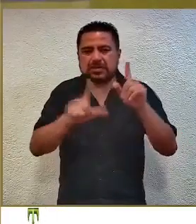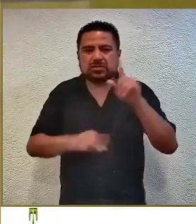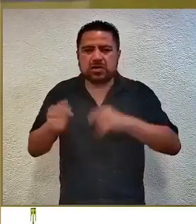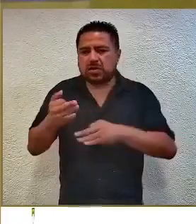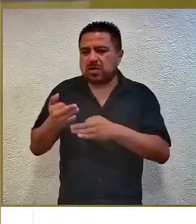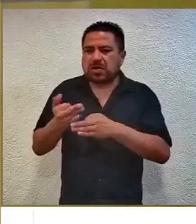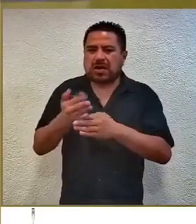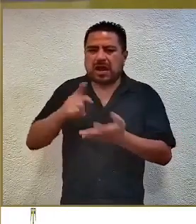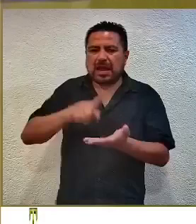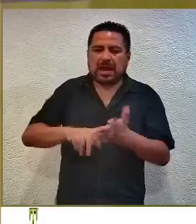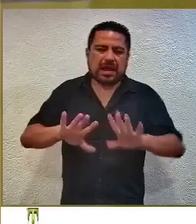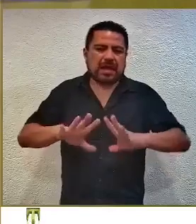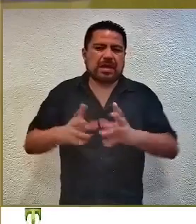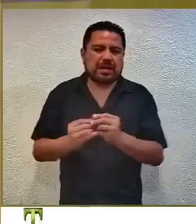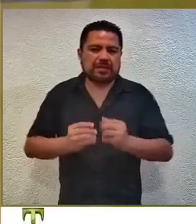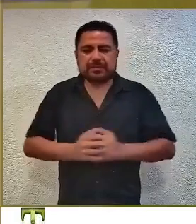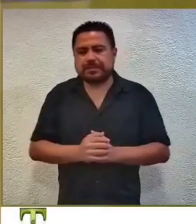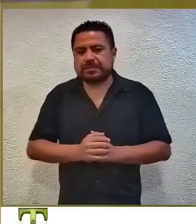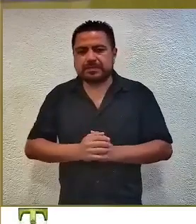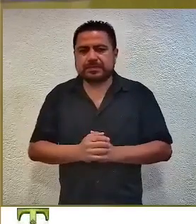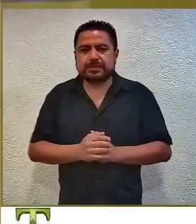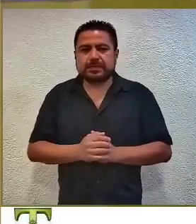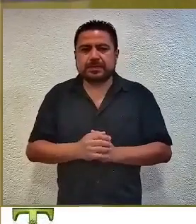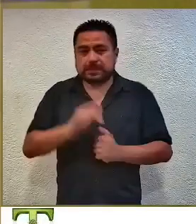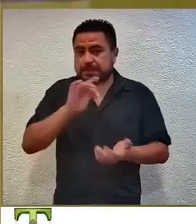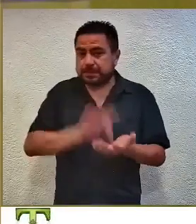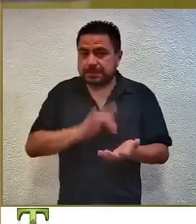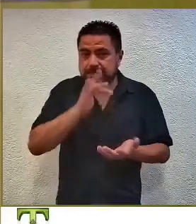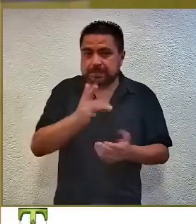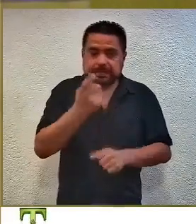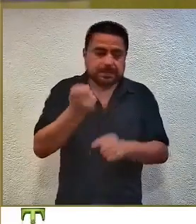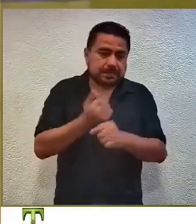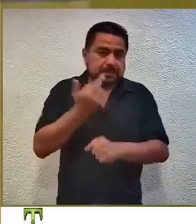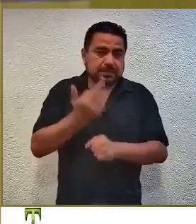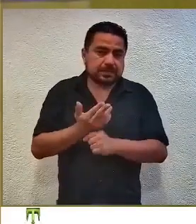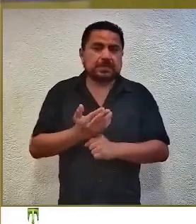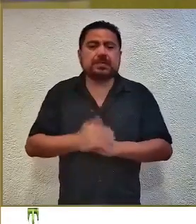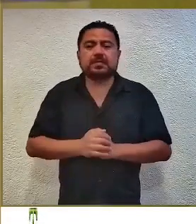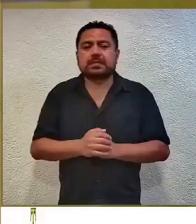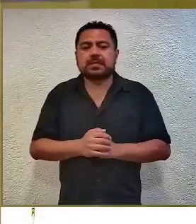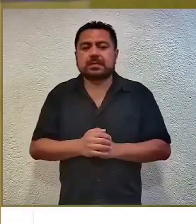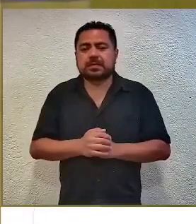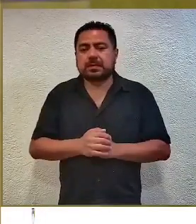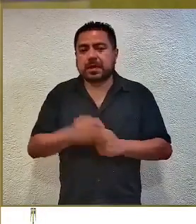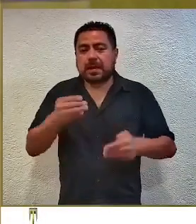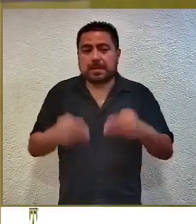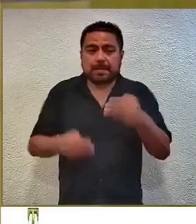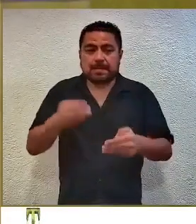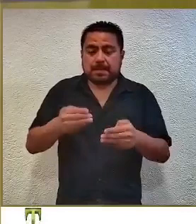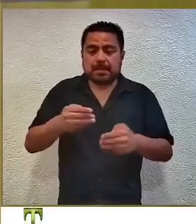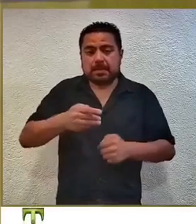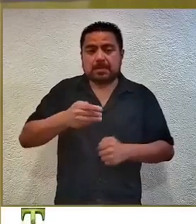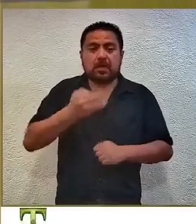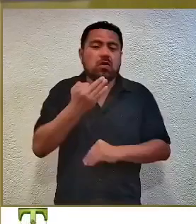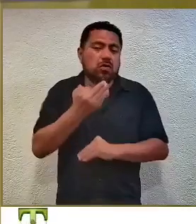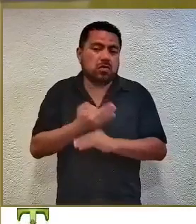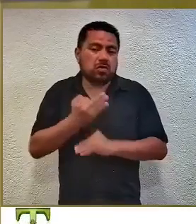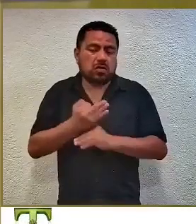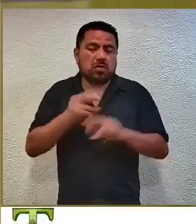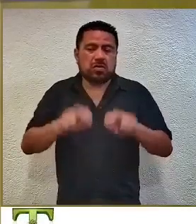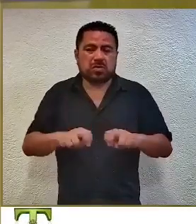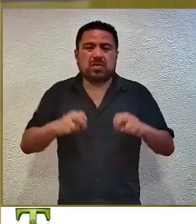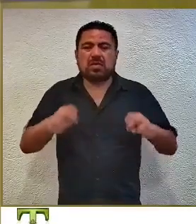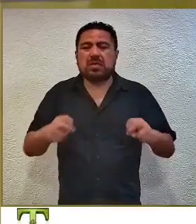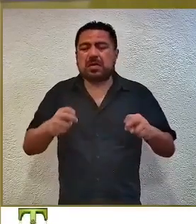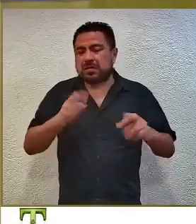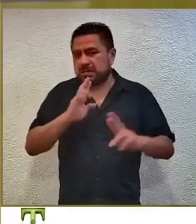a tratar, magistradas, magistrado. Gracias, secretario. Magistradas, magistrado, en la presente sesión de